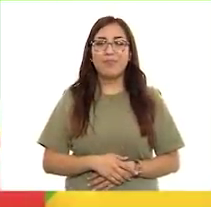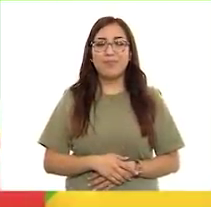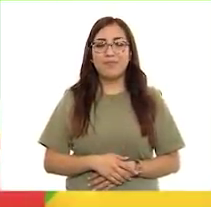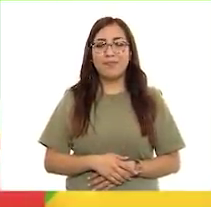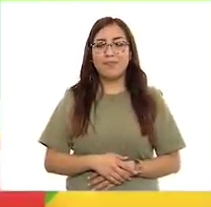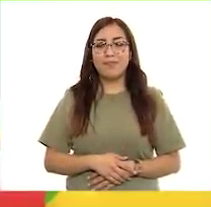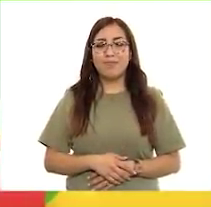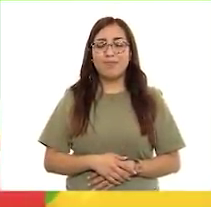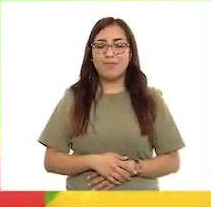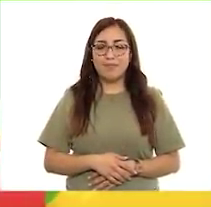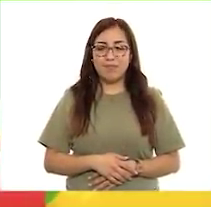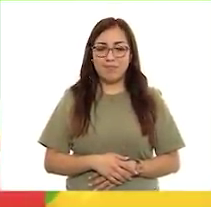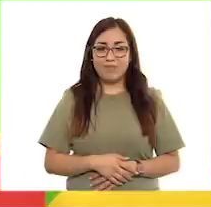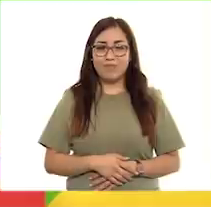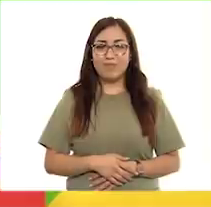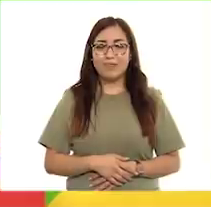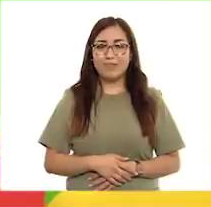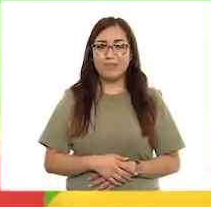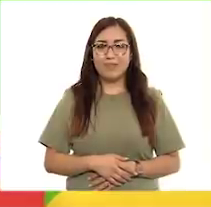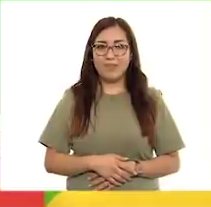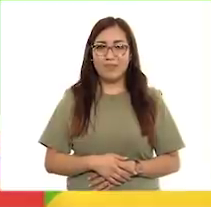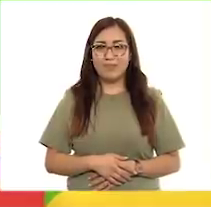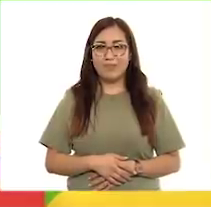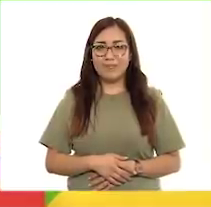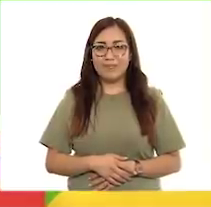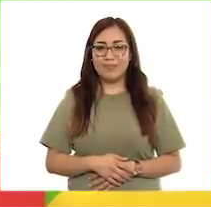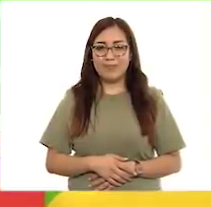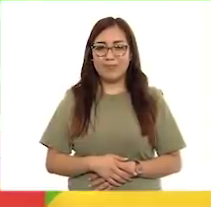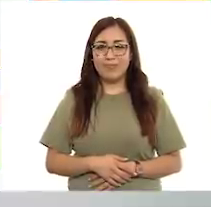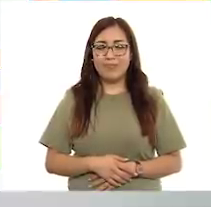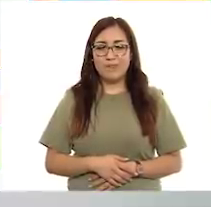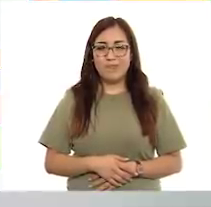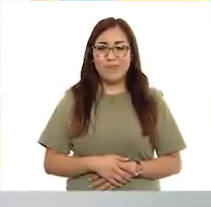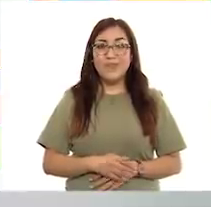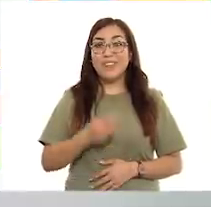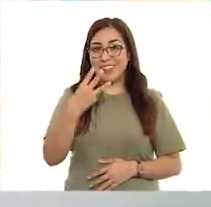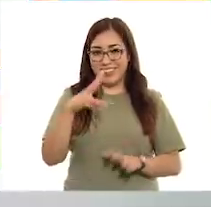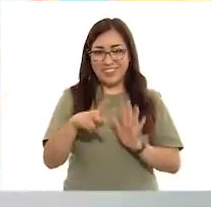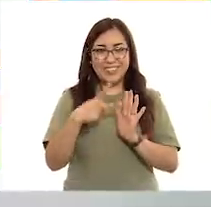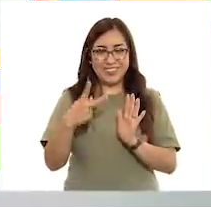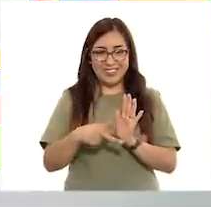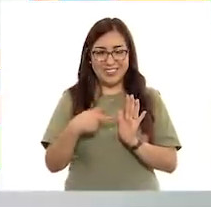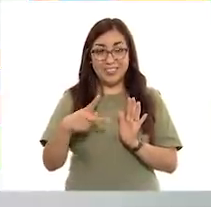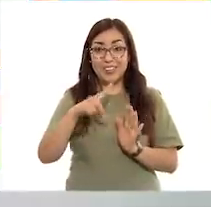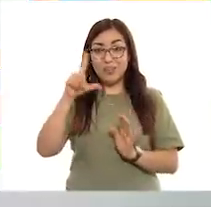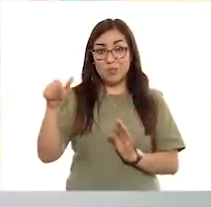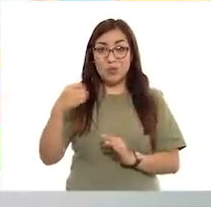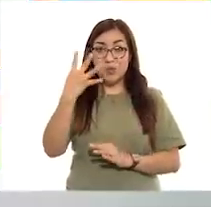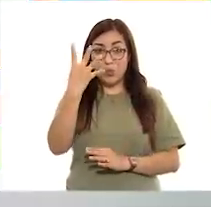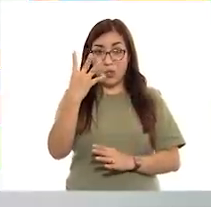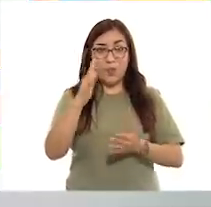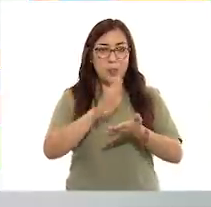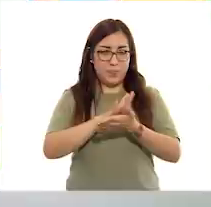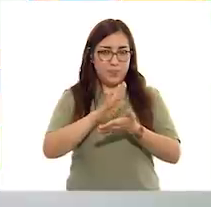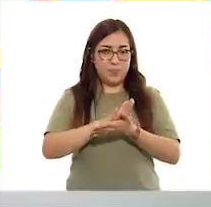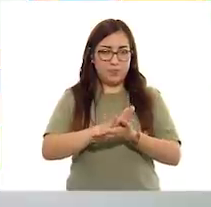Una, dos, tres. Y cuatro aplausos.